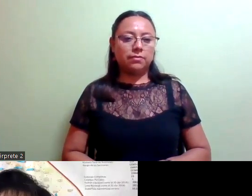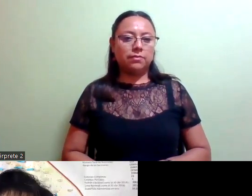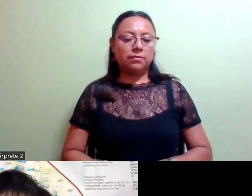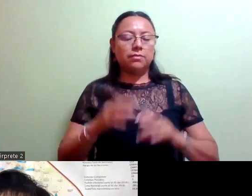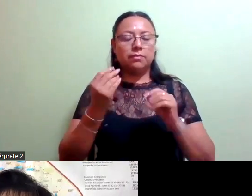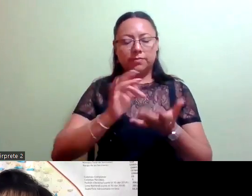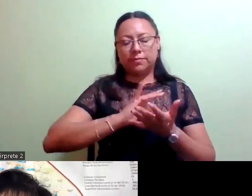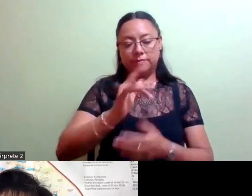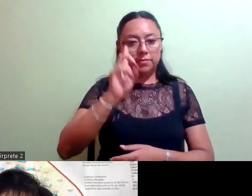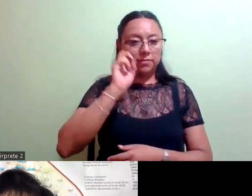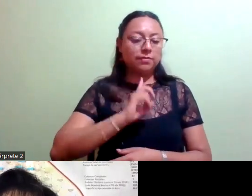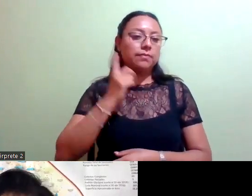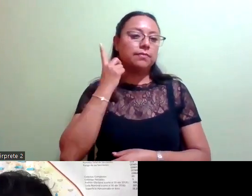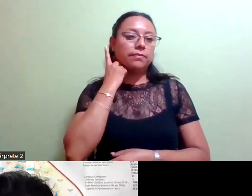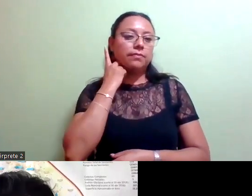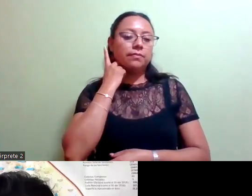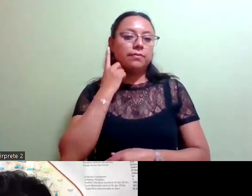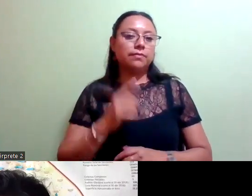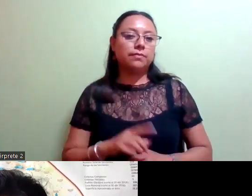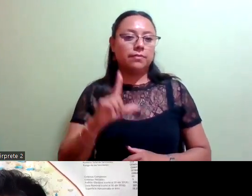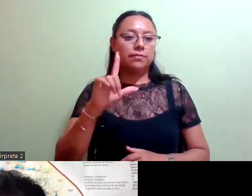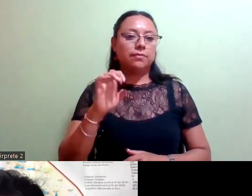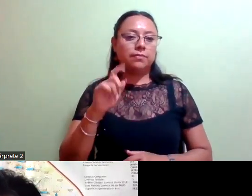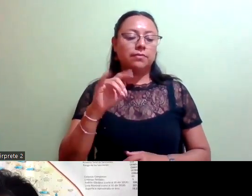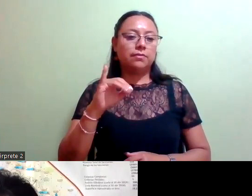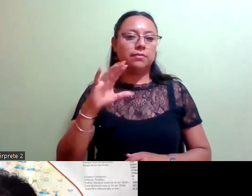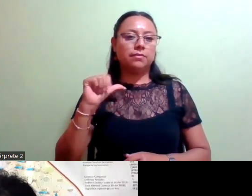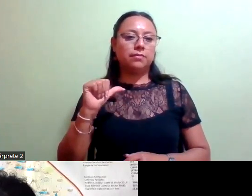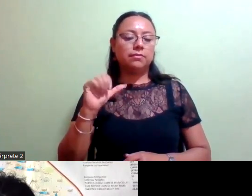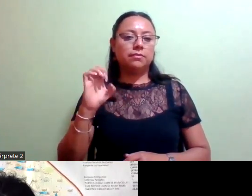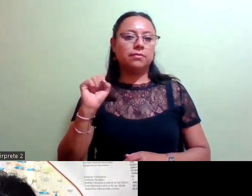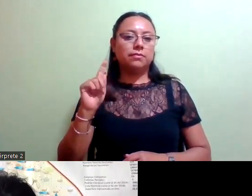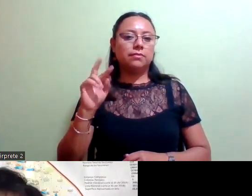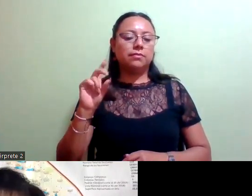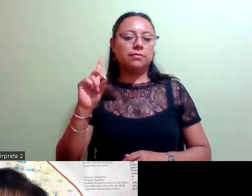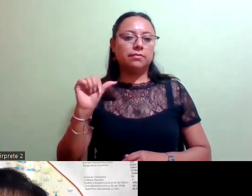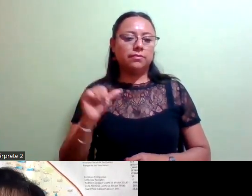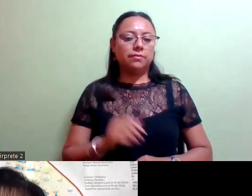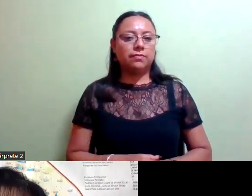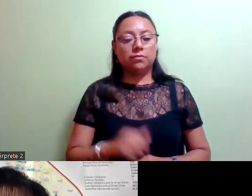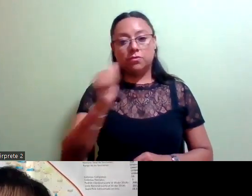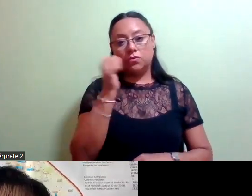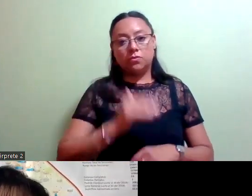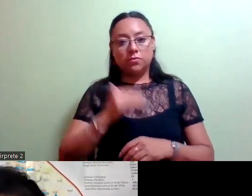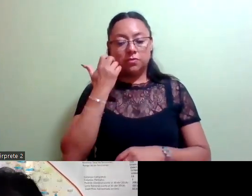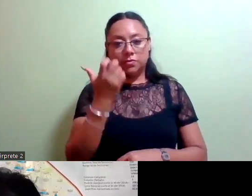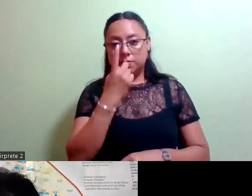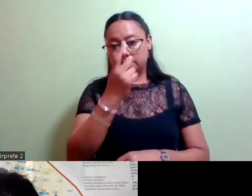Muchas gracias, diputada Leticia Estrada. ¿Alguien más desea hacer uso de la palabra?